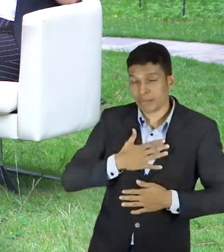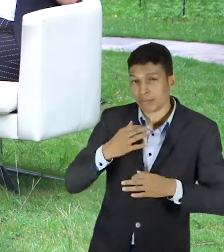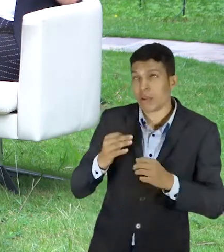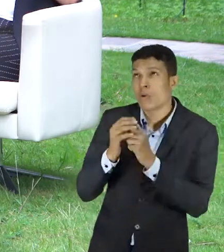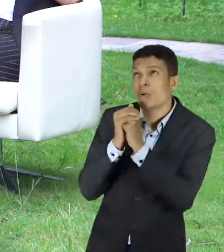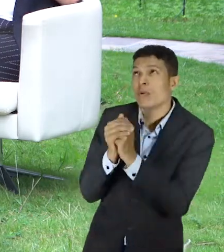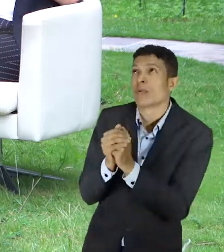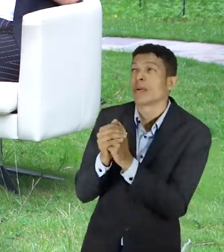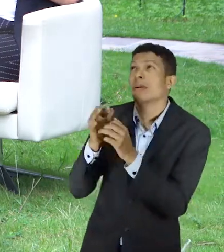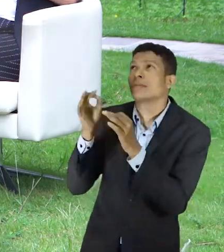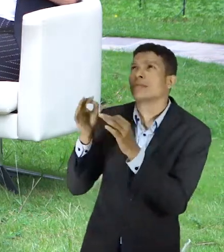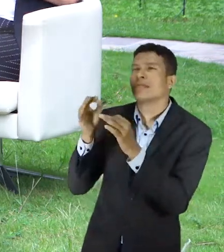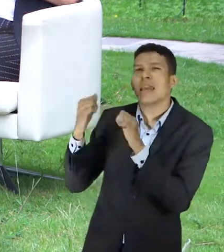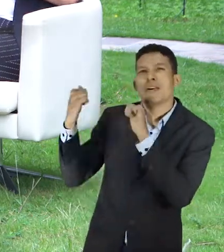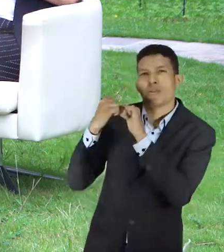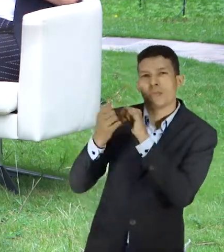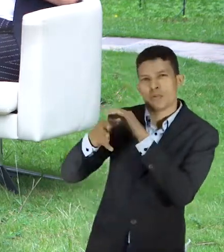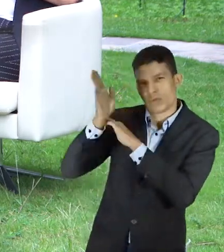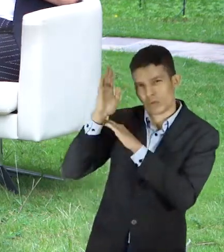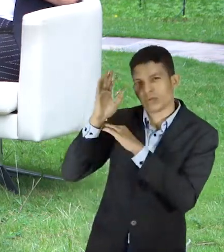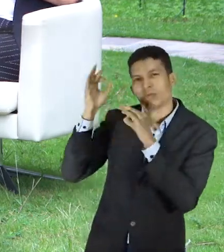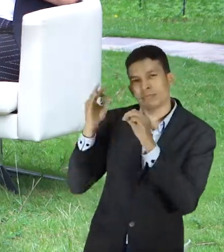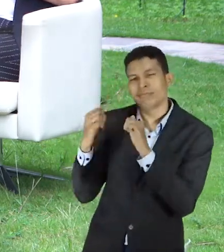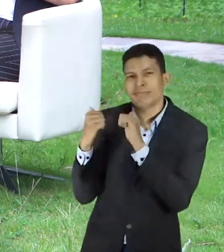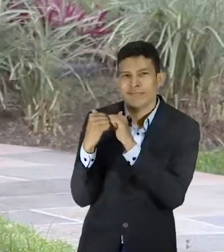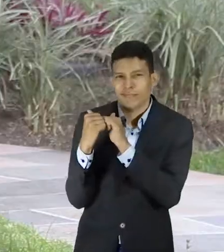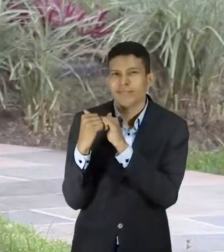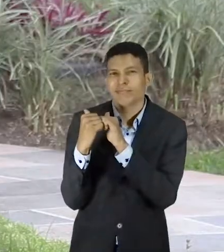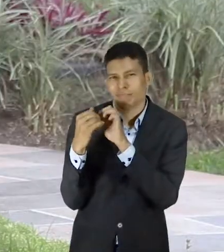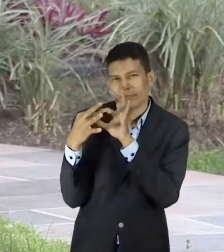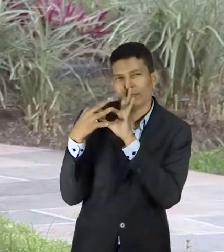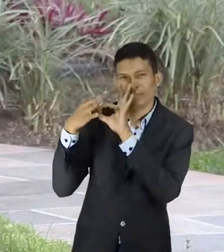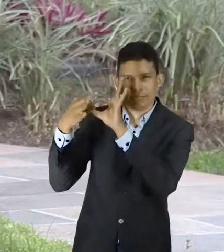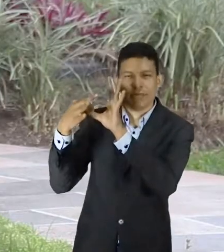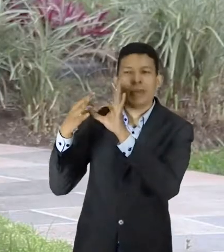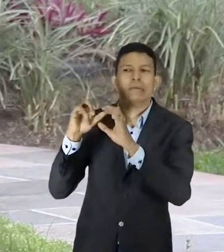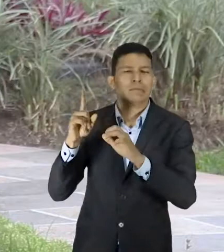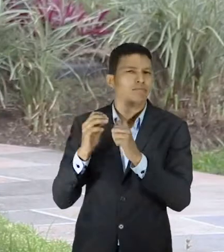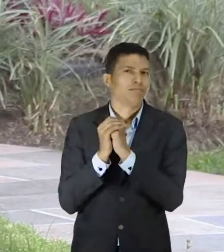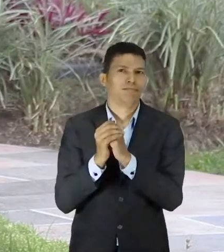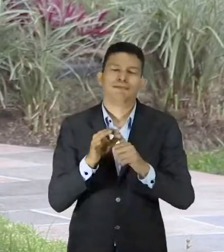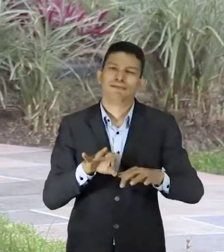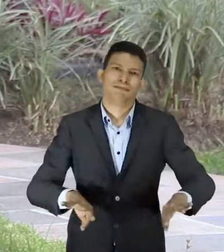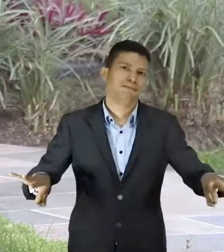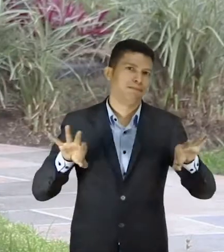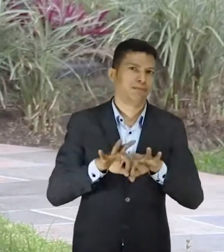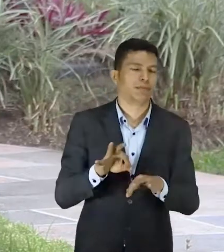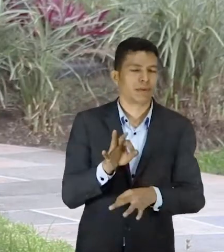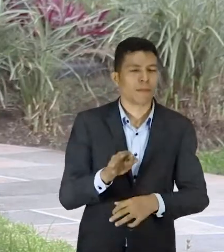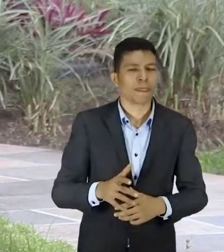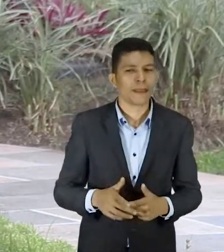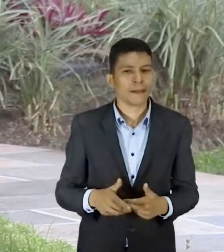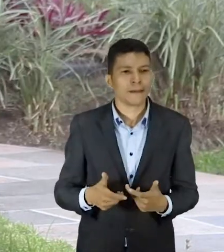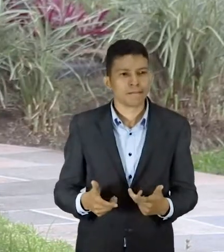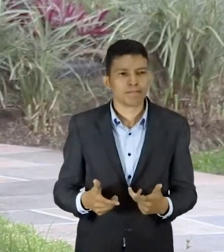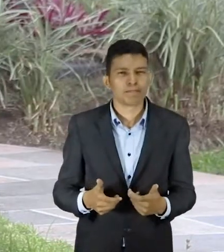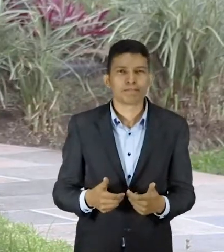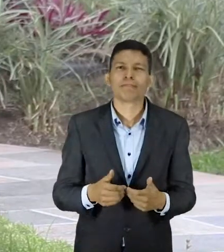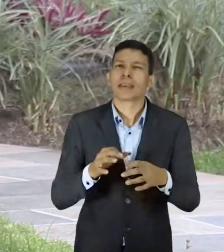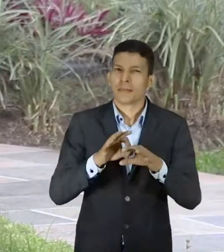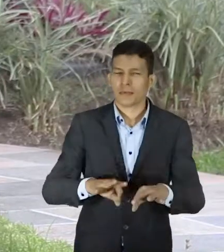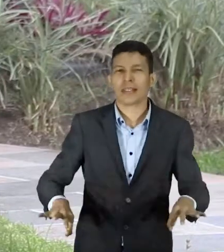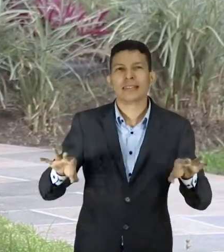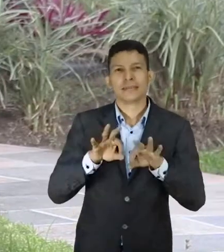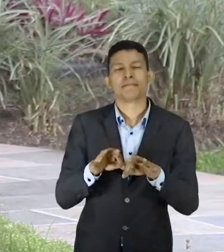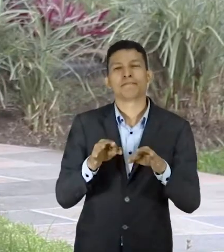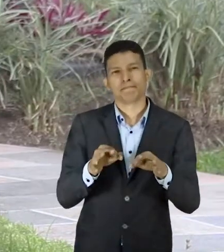Pero el entorno, sobre todo a mí, la parte ya profesional, ¿sí? Cuando